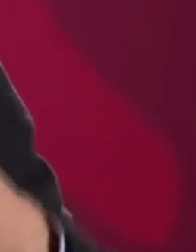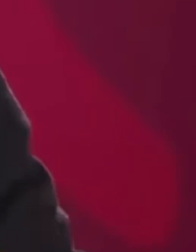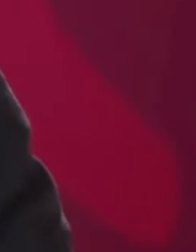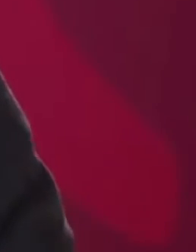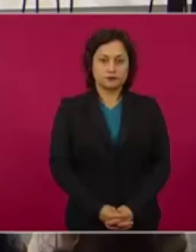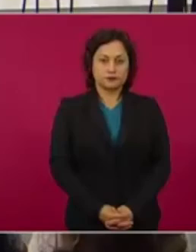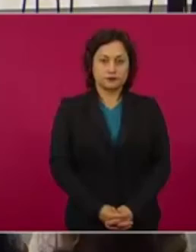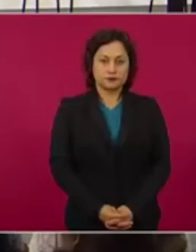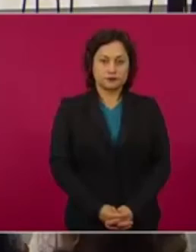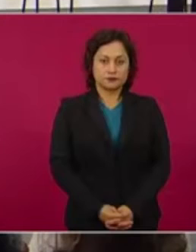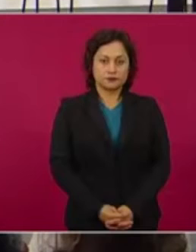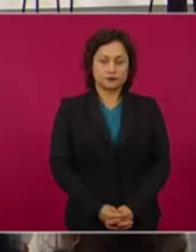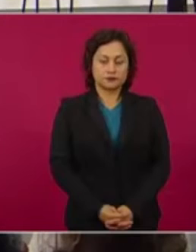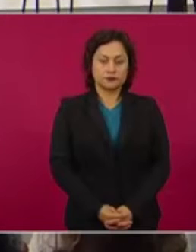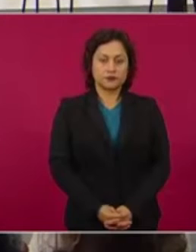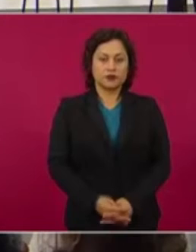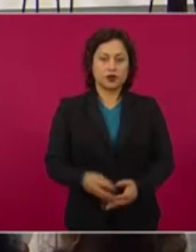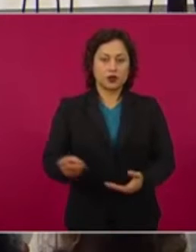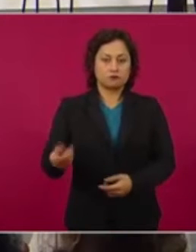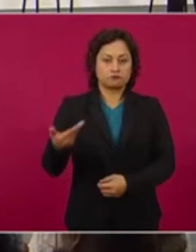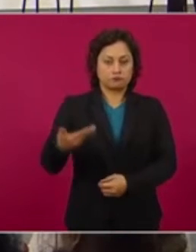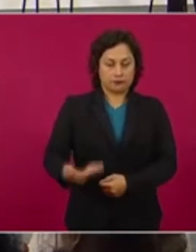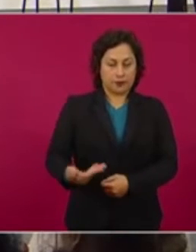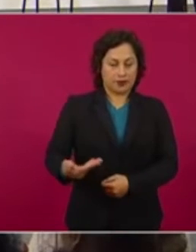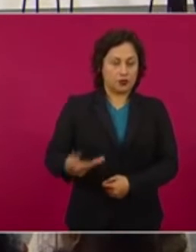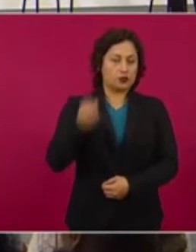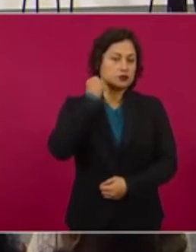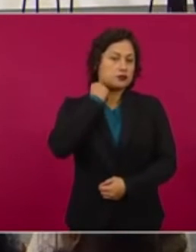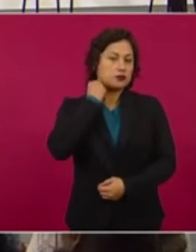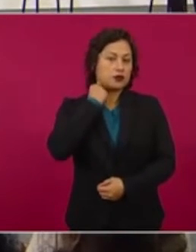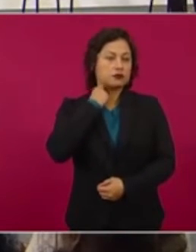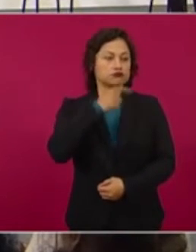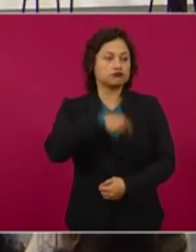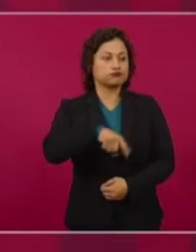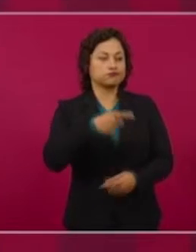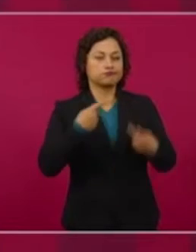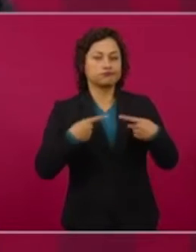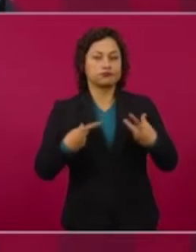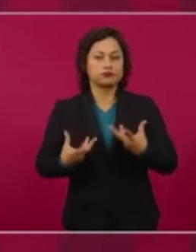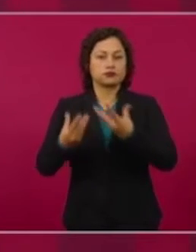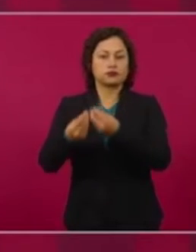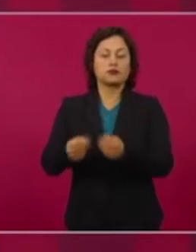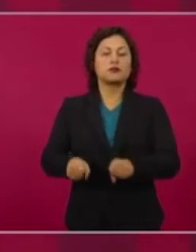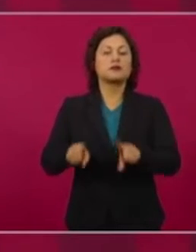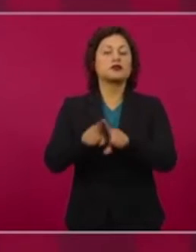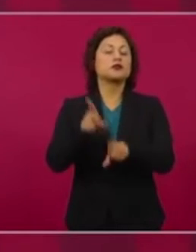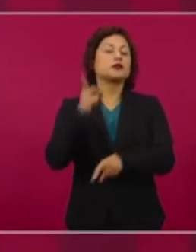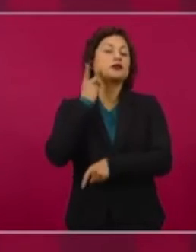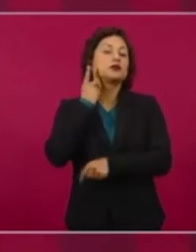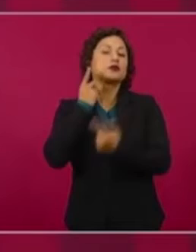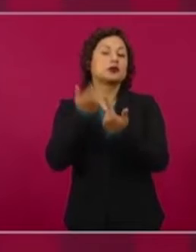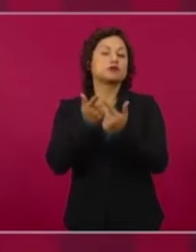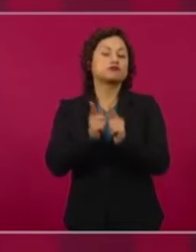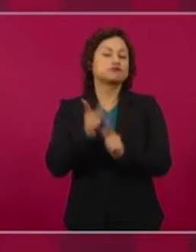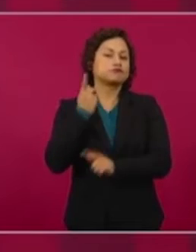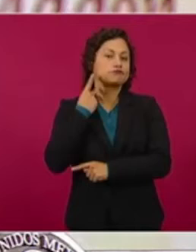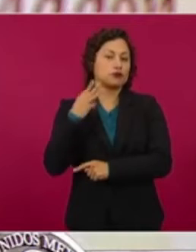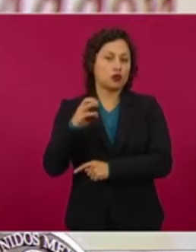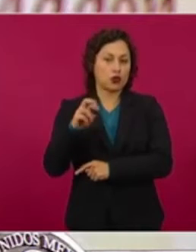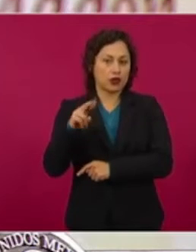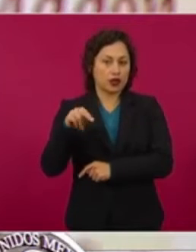en las plenarias del grupo. Lo mismo sucedió con el coordinador de diputados de Morena e incluso con